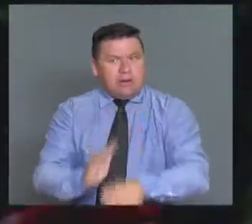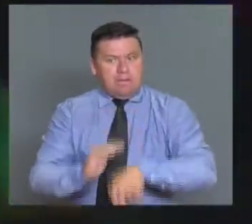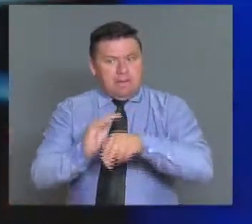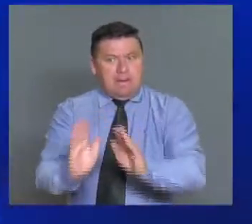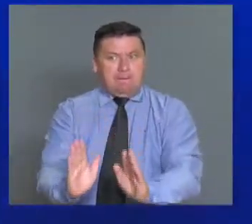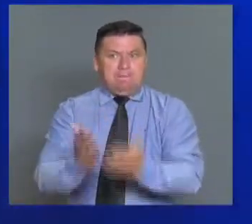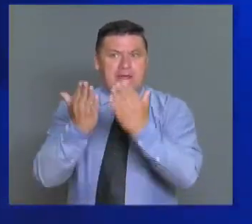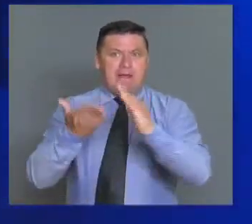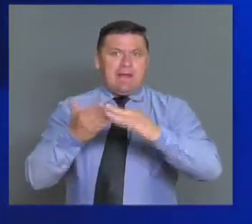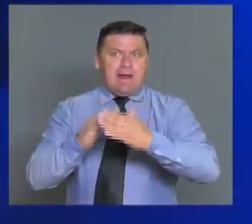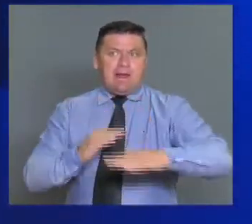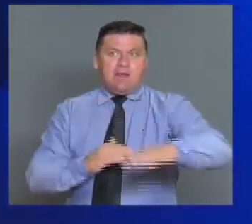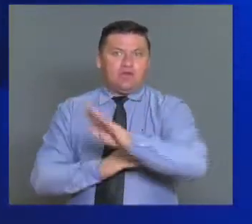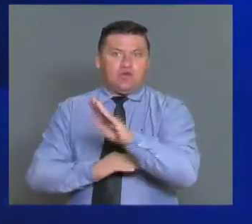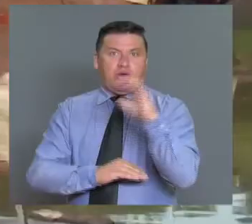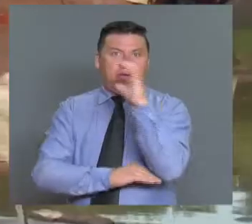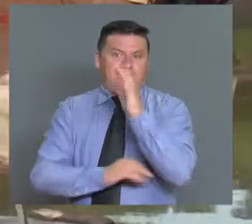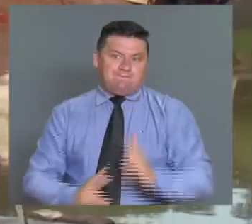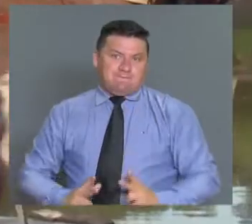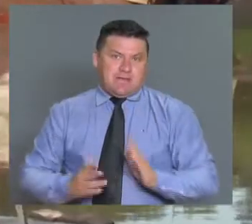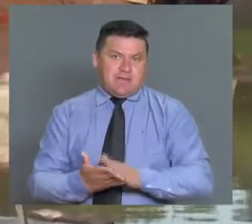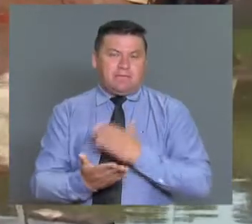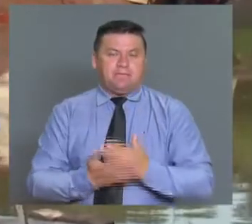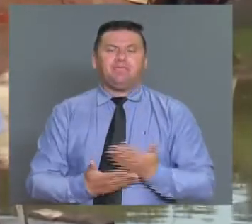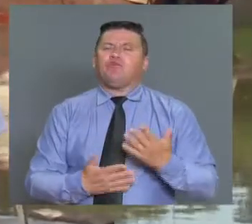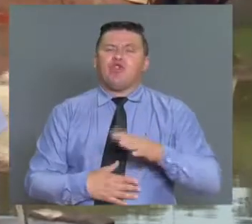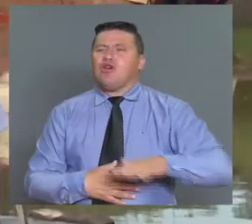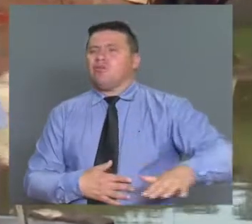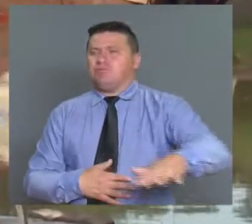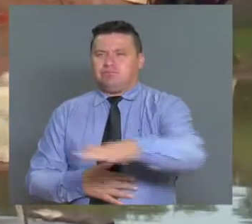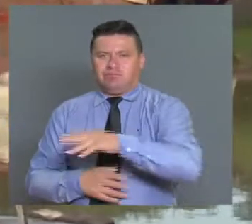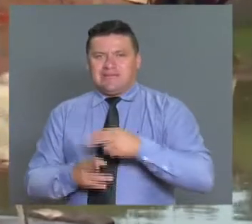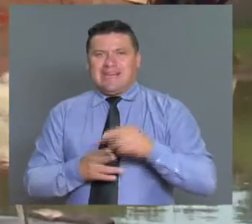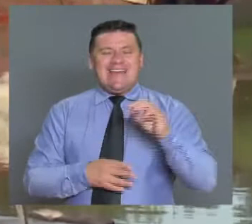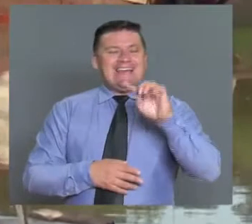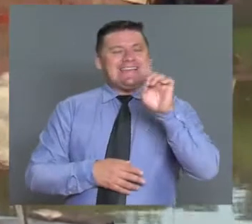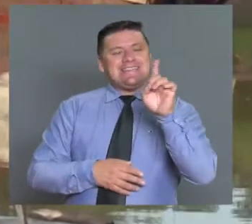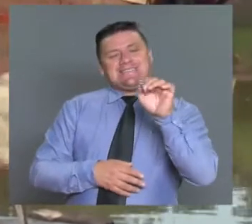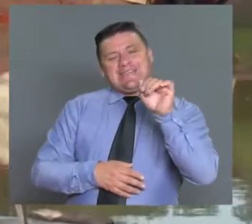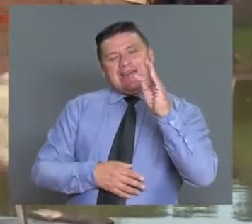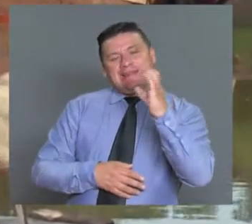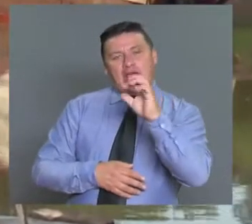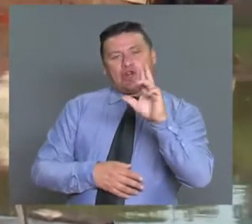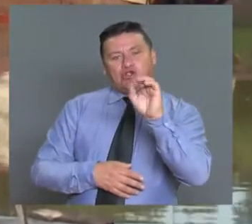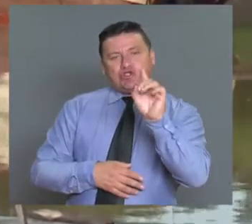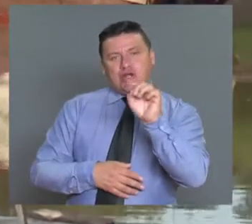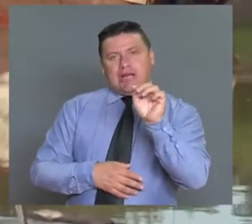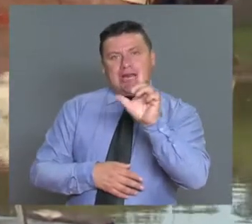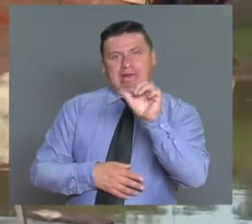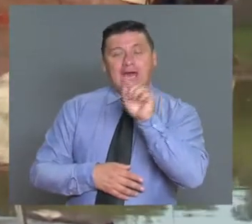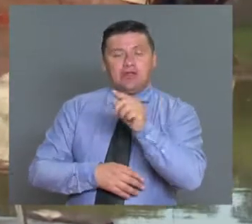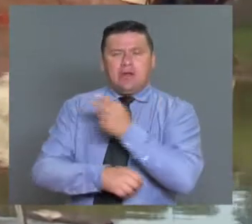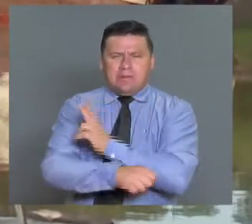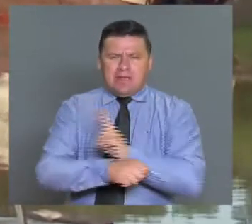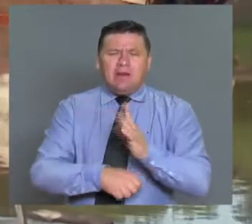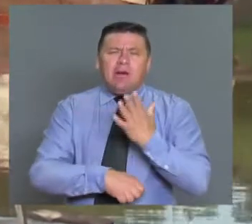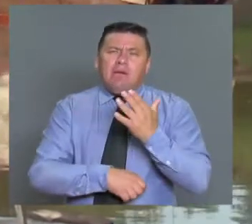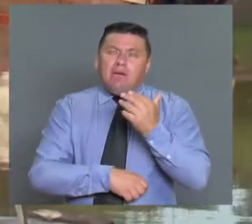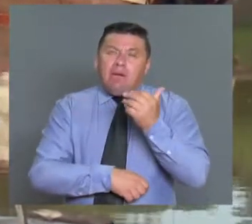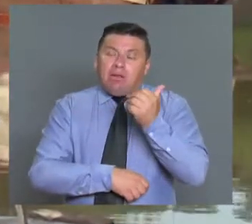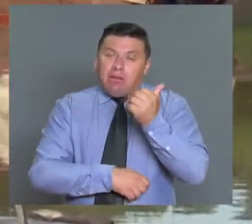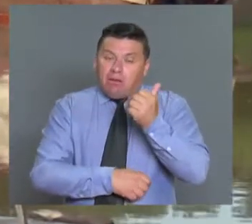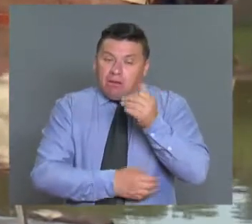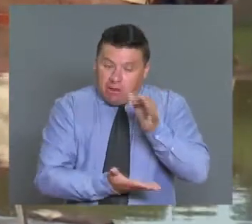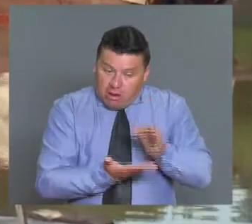y mejorar sus condiciones de vida. Nos encontramos en el municipio de Santa Rosalía, en el Vichada, aproximadamente a 10 horas del interior del